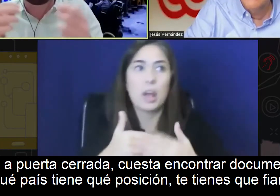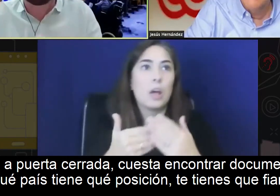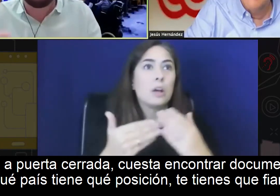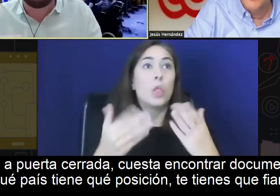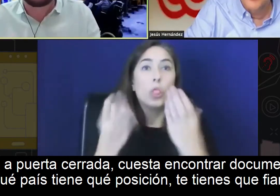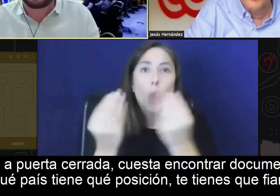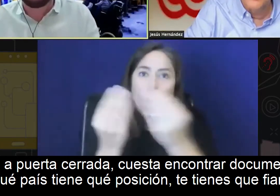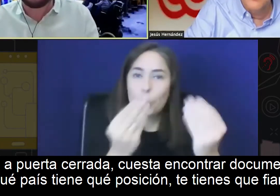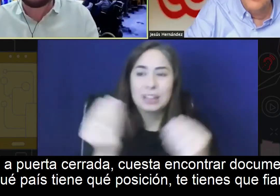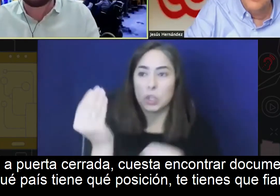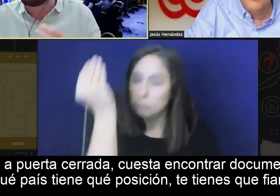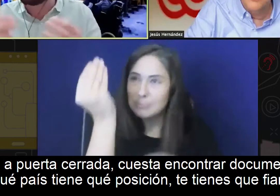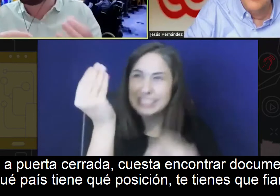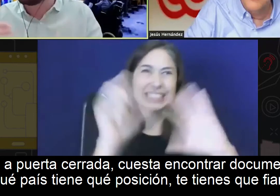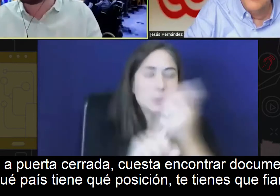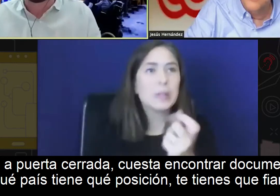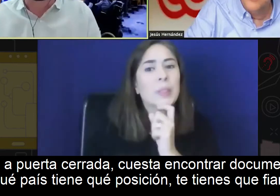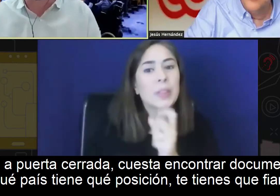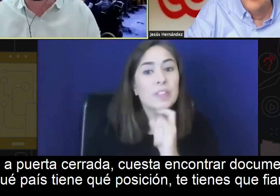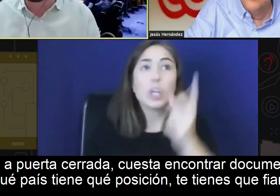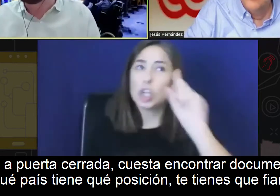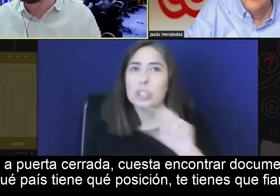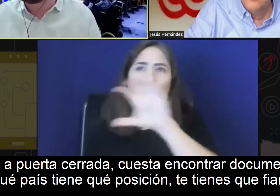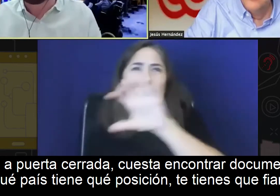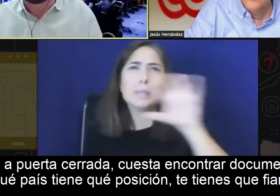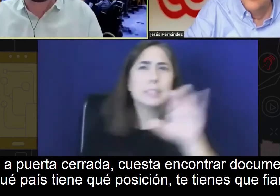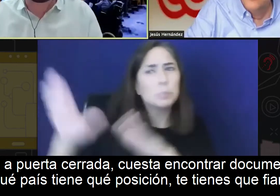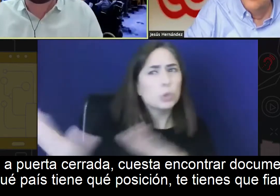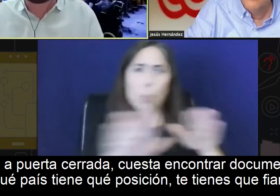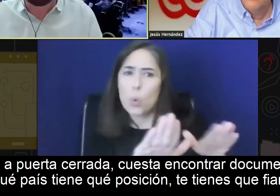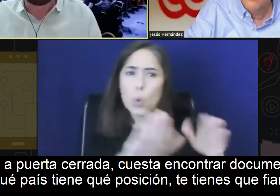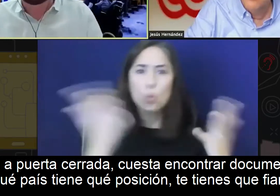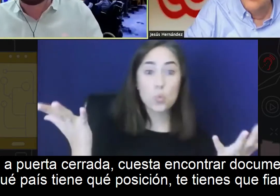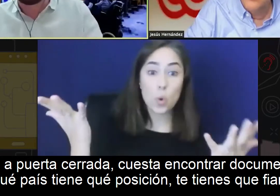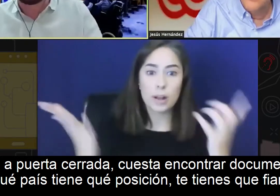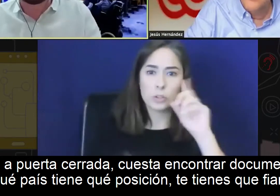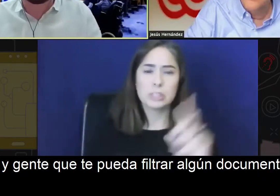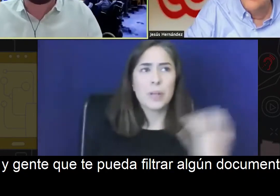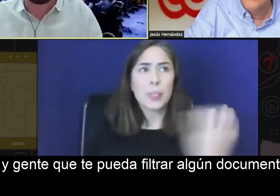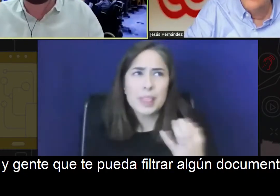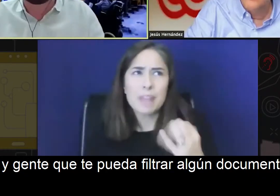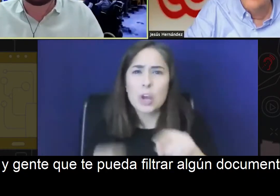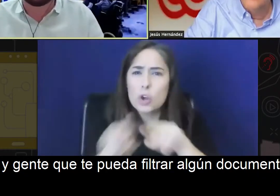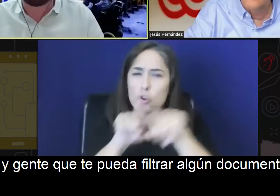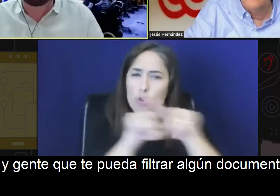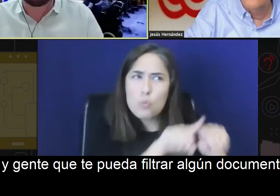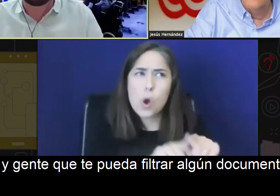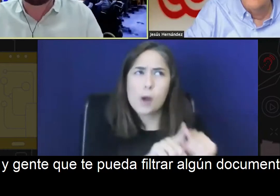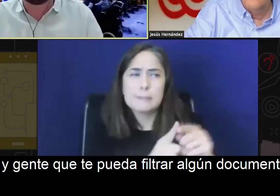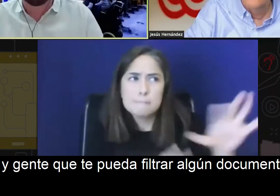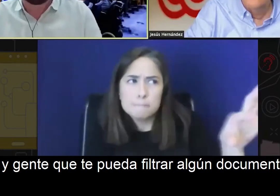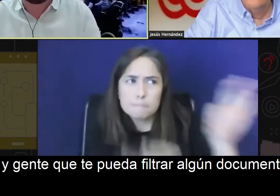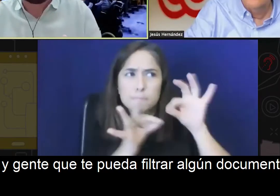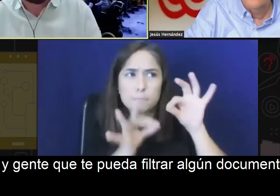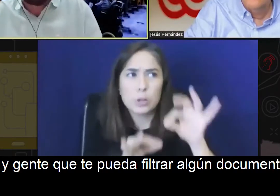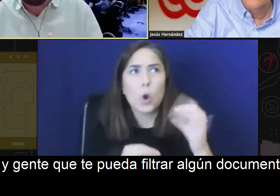tiene qué posición exactamente, te tienes que fiar de rumores y gente que te pueda filtrar algún